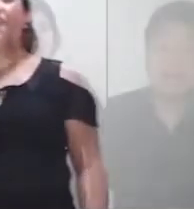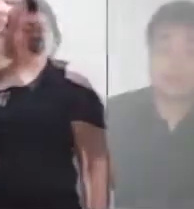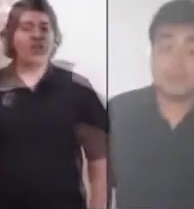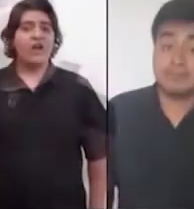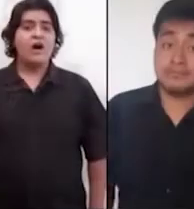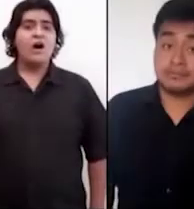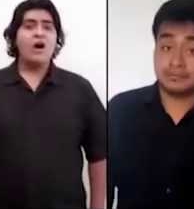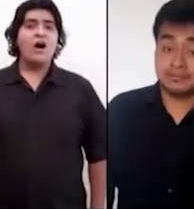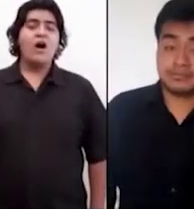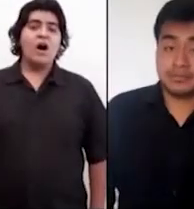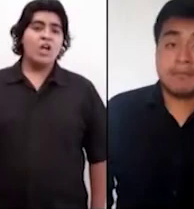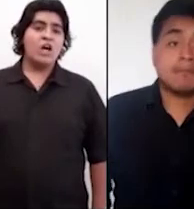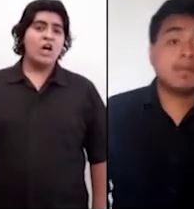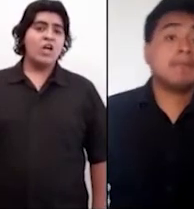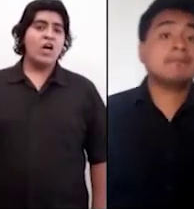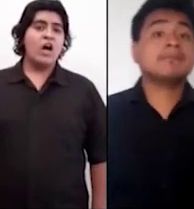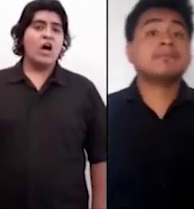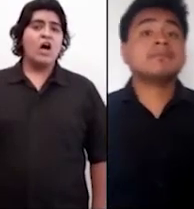no